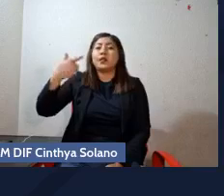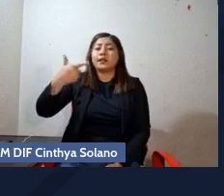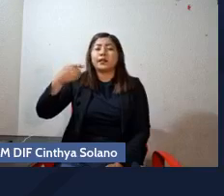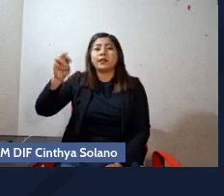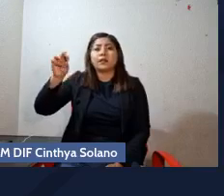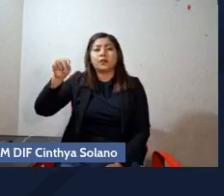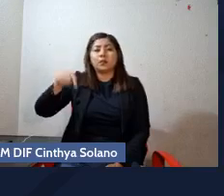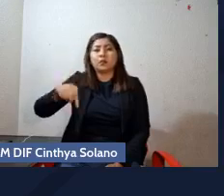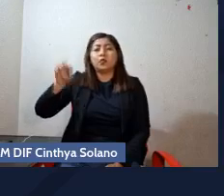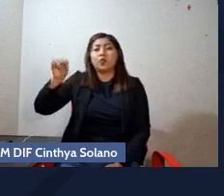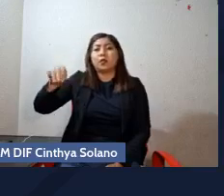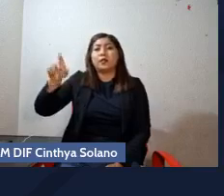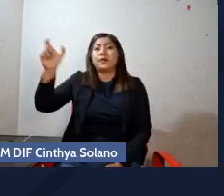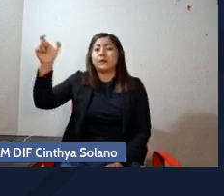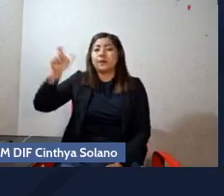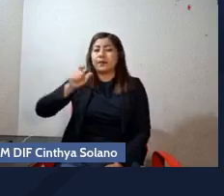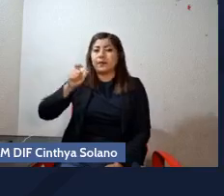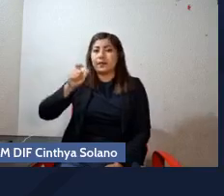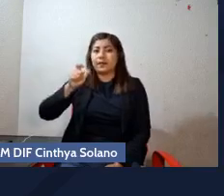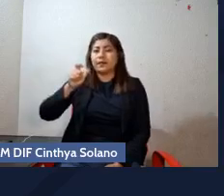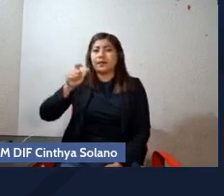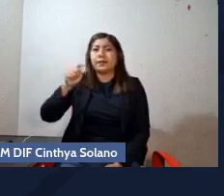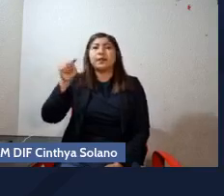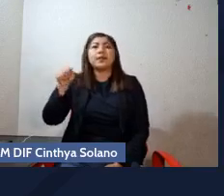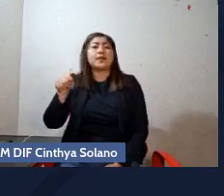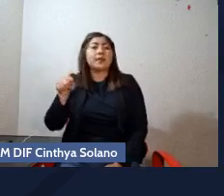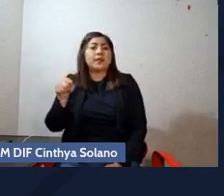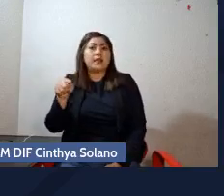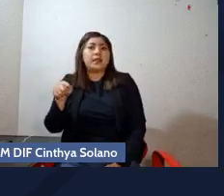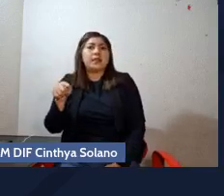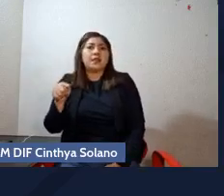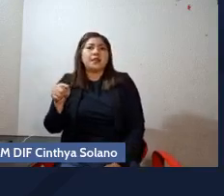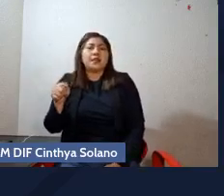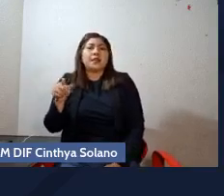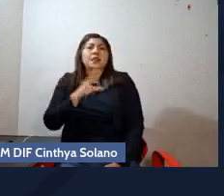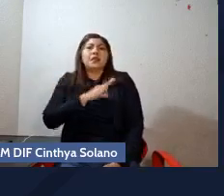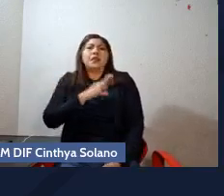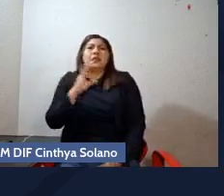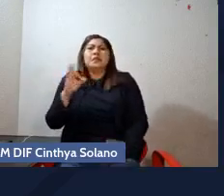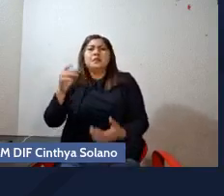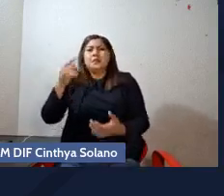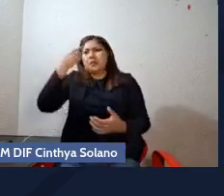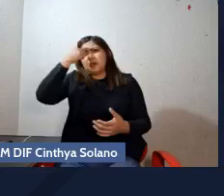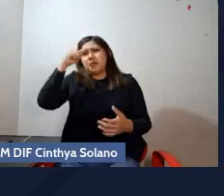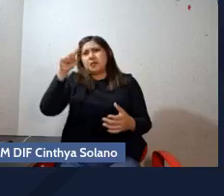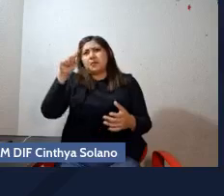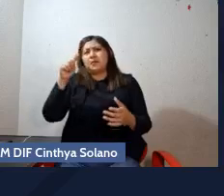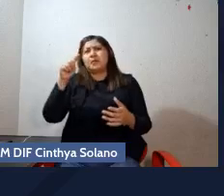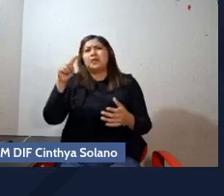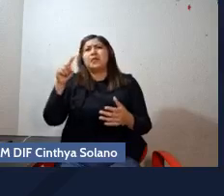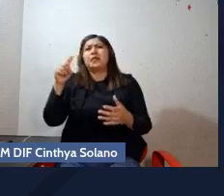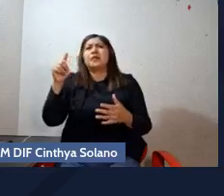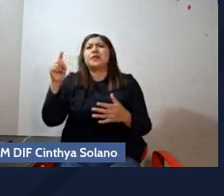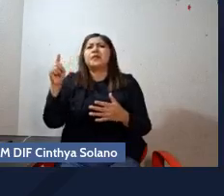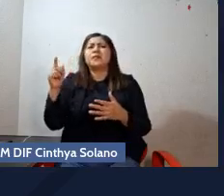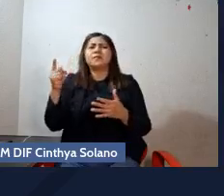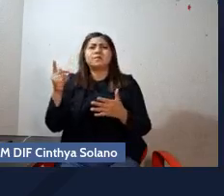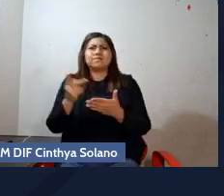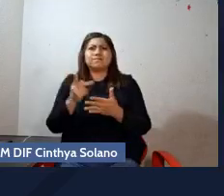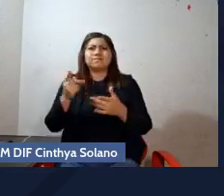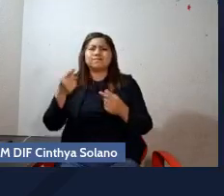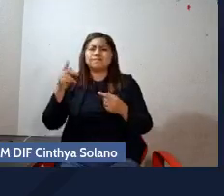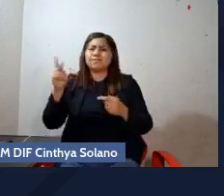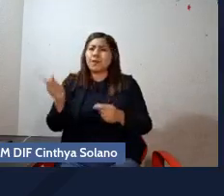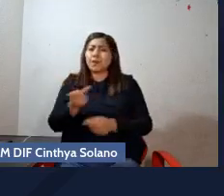ficenet.fgr.org.mx. Es un sistema muy amigable, se despliegan ventanas con diferentes preguntas que deben ir siendo respondidas por